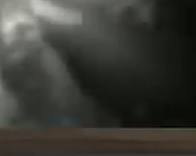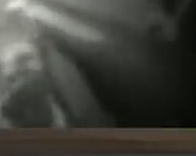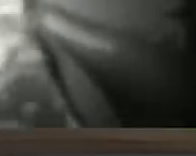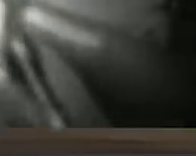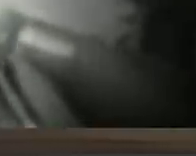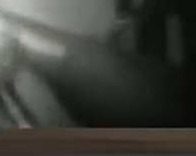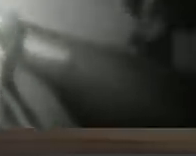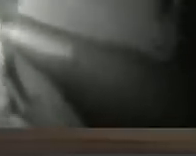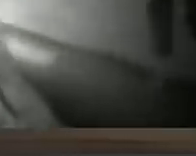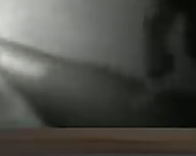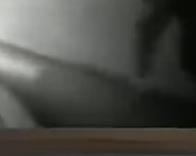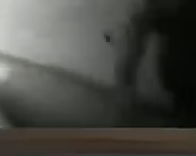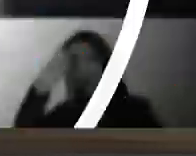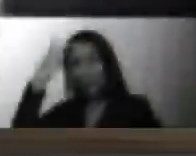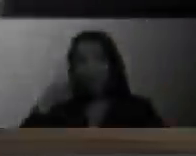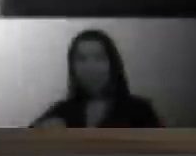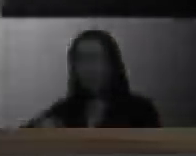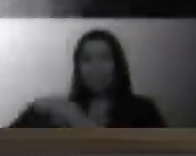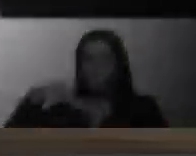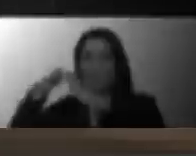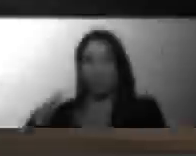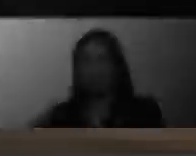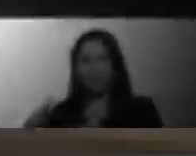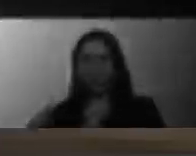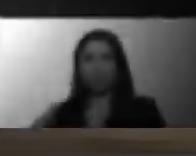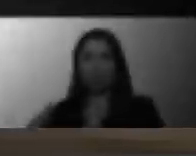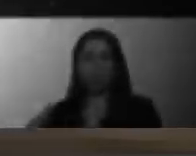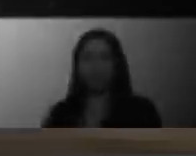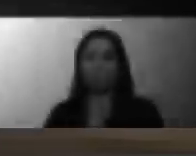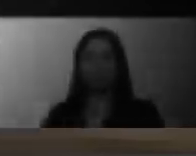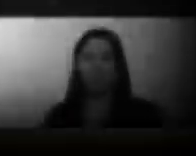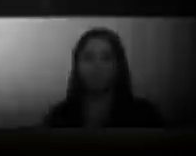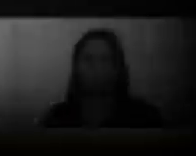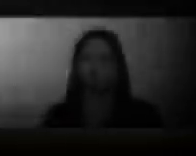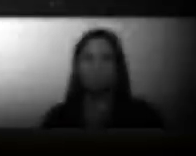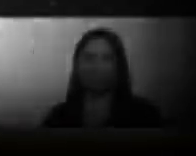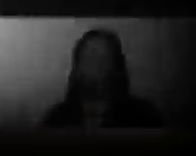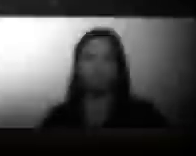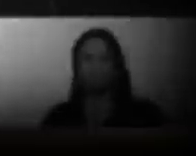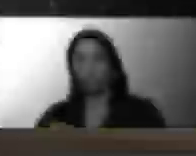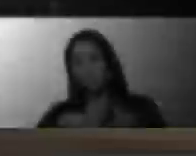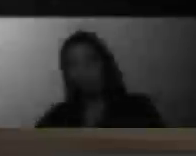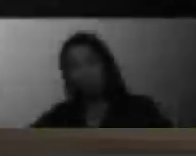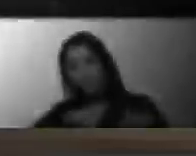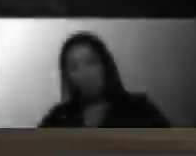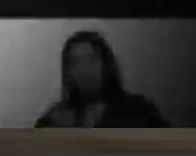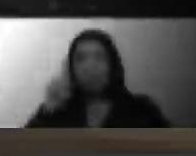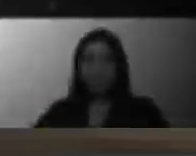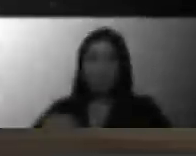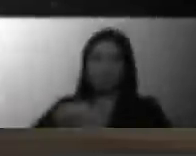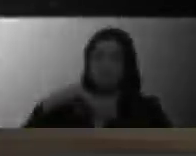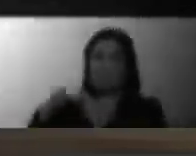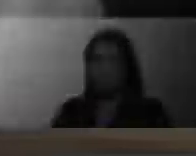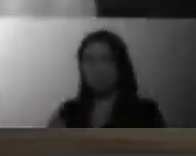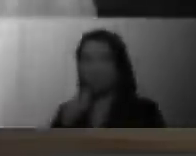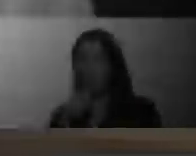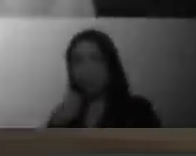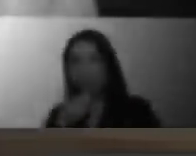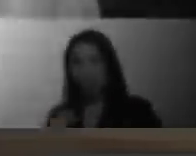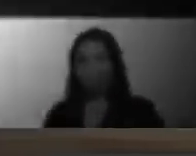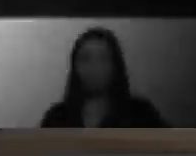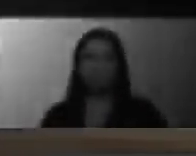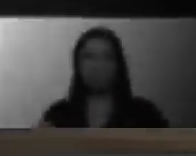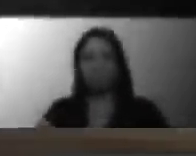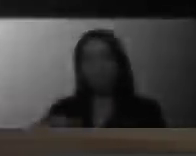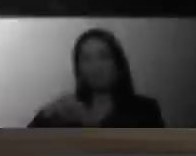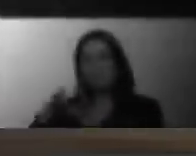Elías, estado Yaracuy, y expresó en Twitter el comisionado de DDHH. Los invito también a dejar un comentario en este